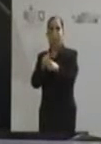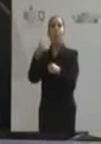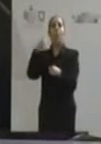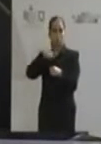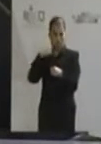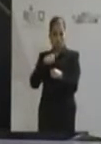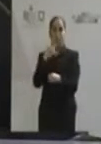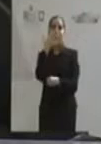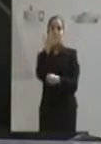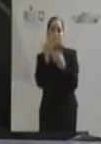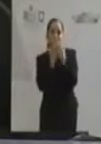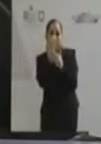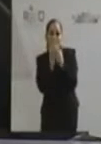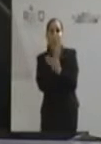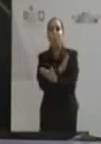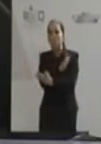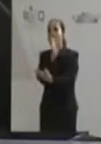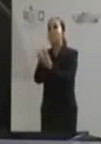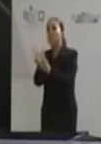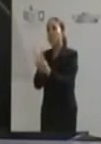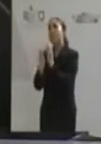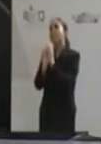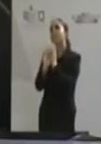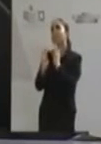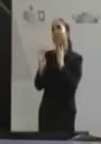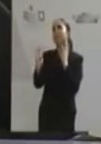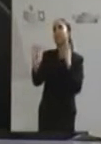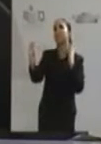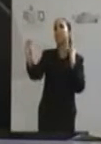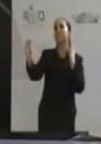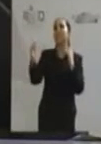la mañana en la forma tan despreciable en la